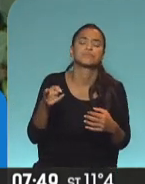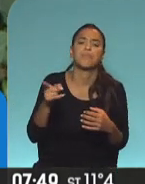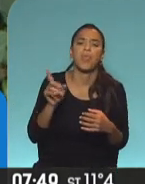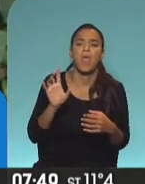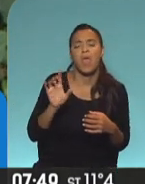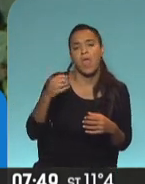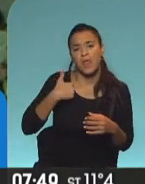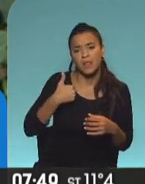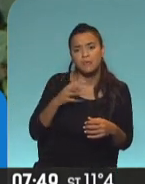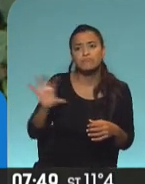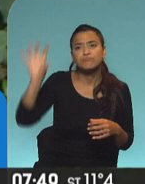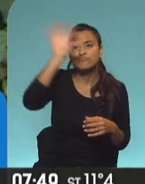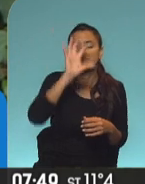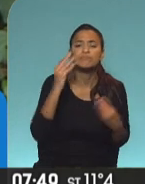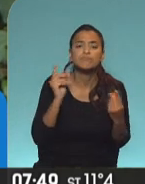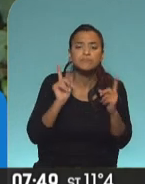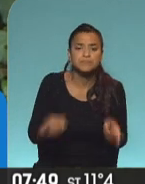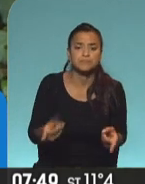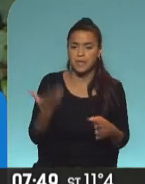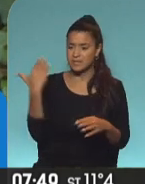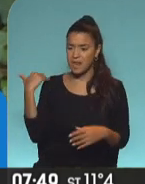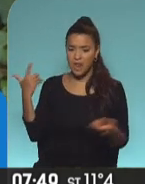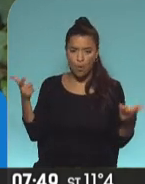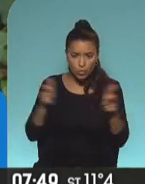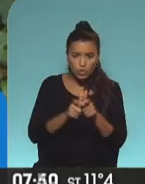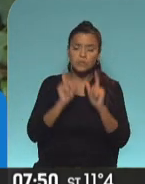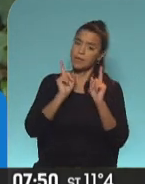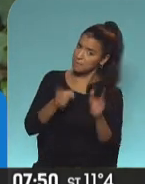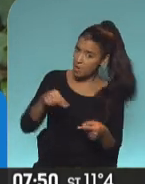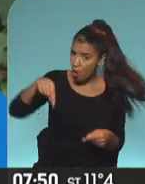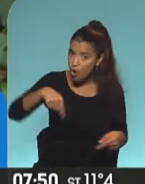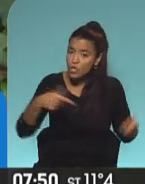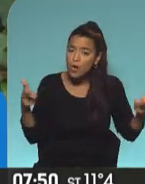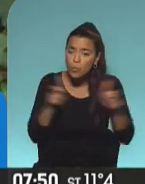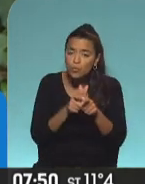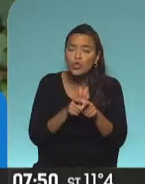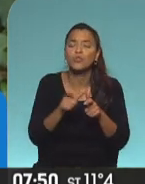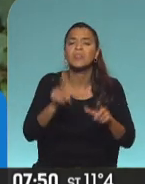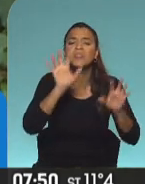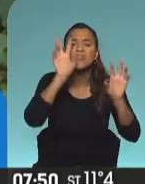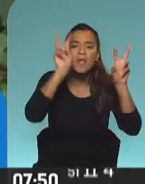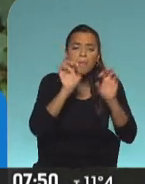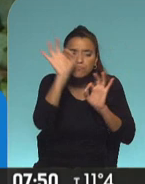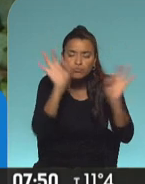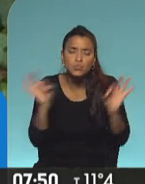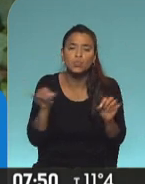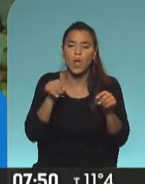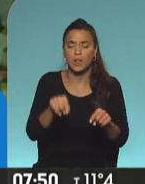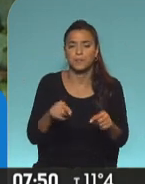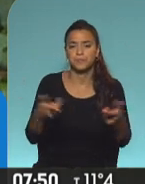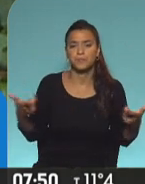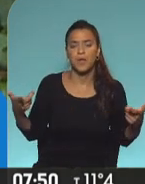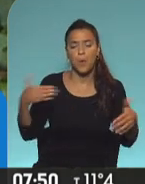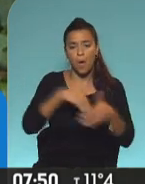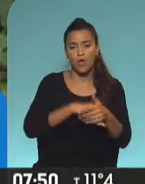federalización de la pandemia, como se decía ayer en las reuniones, que también va a tener usted hoy con temas puntuales de su cartera en el Banco Nación